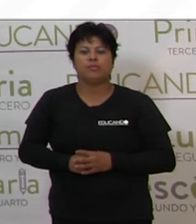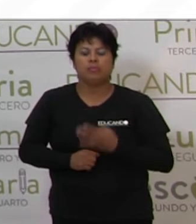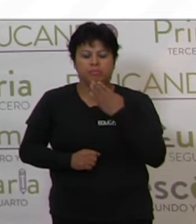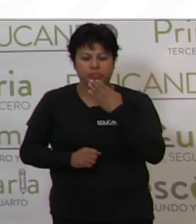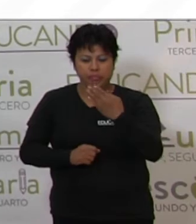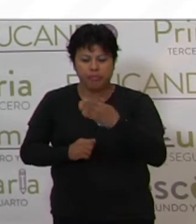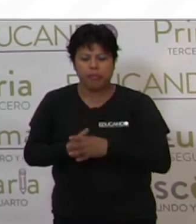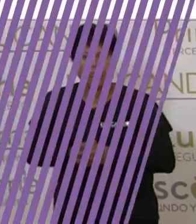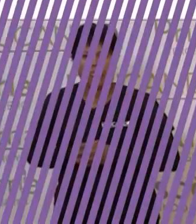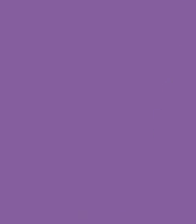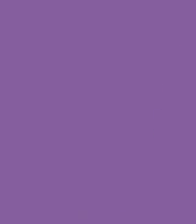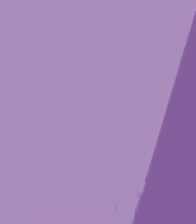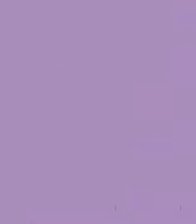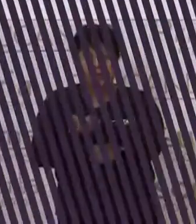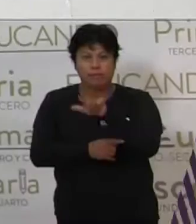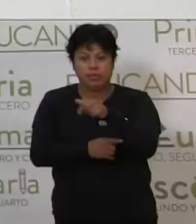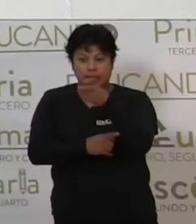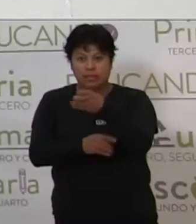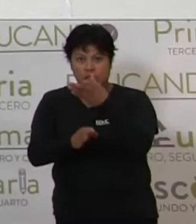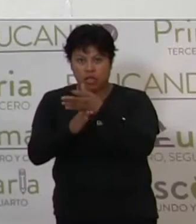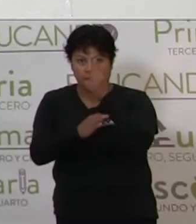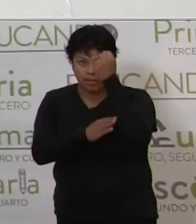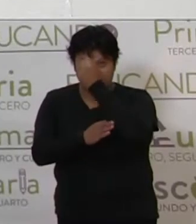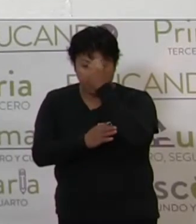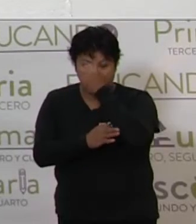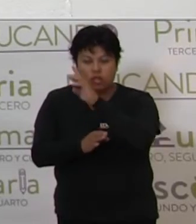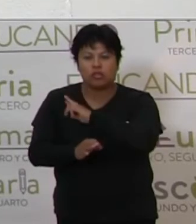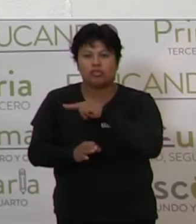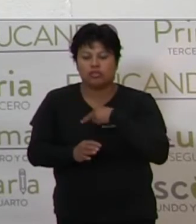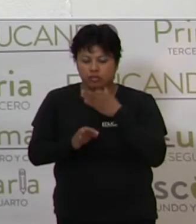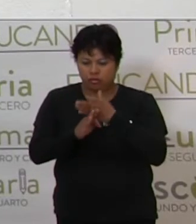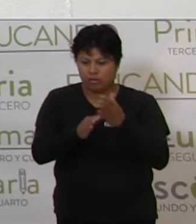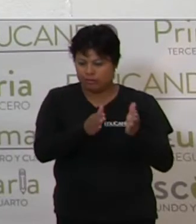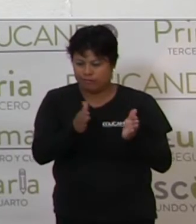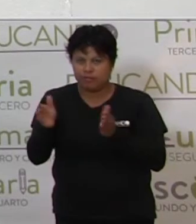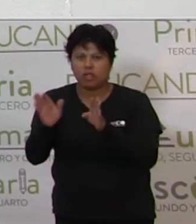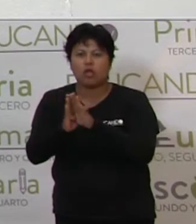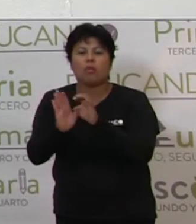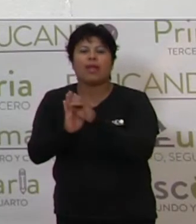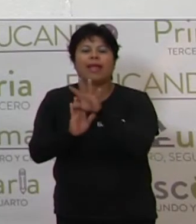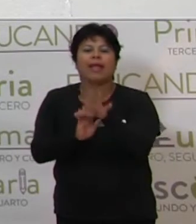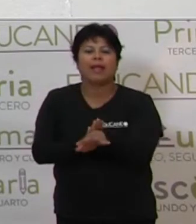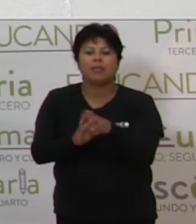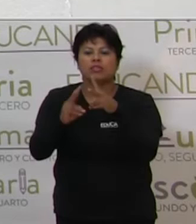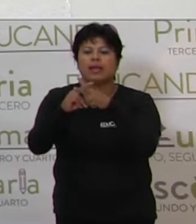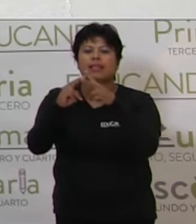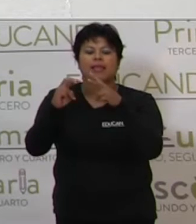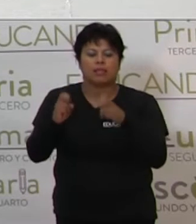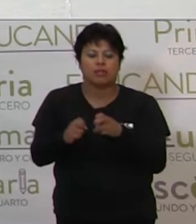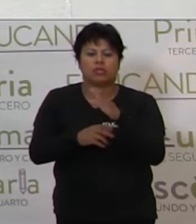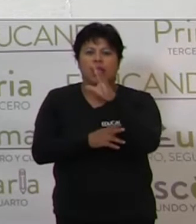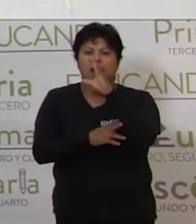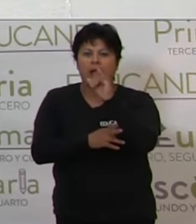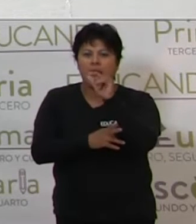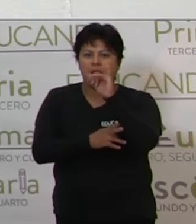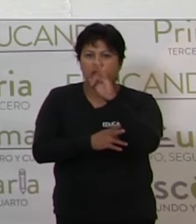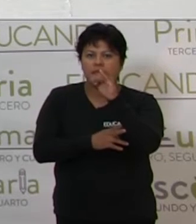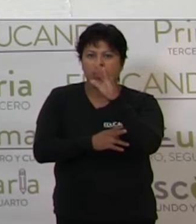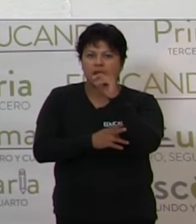Bien, después de esta teoría, entonces vamos a pasar a ver ejemplos de adjetivos